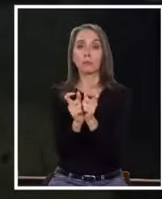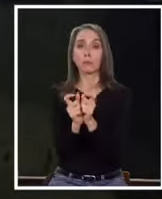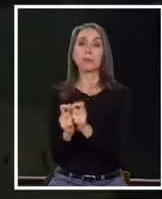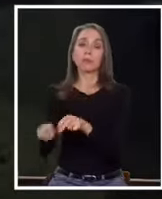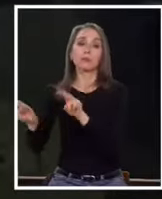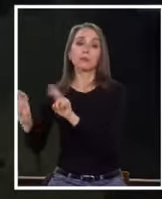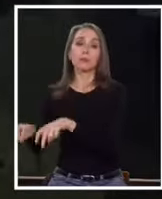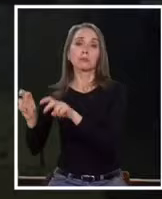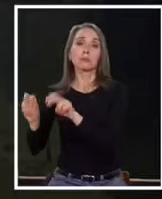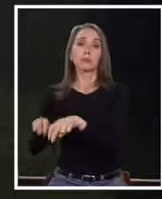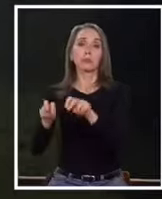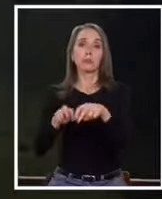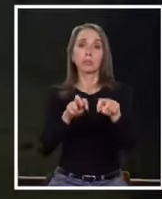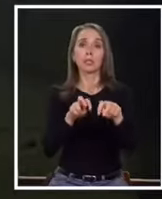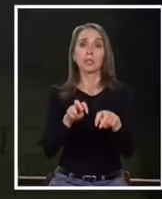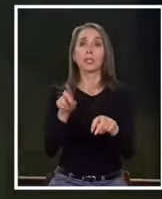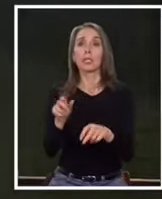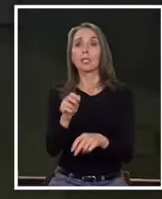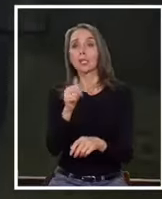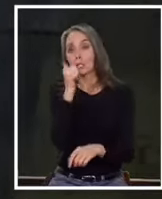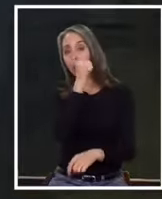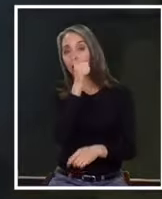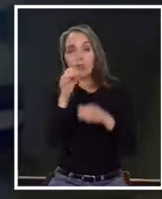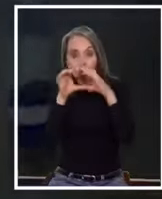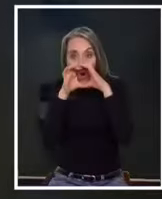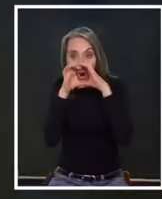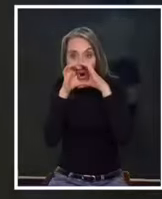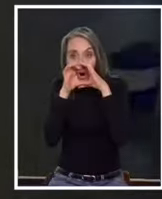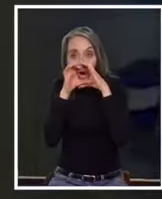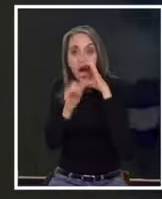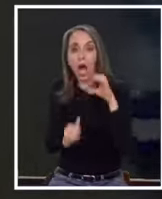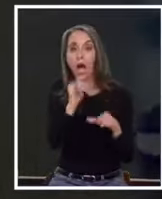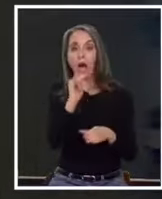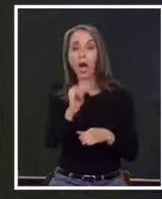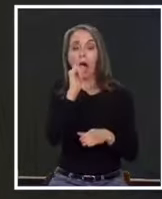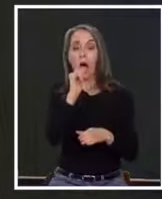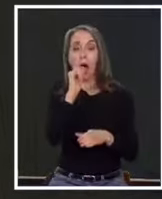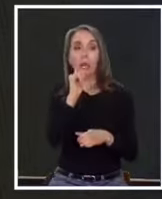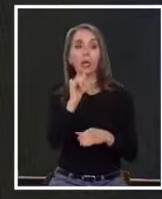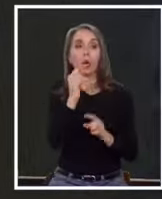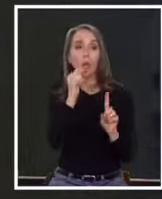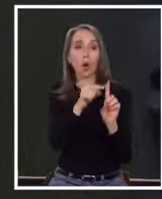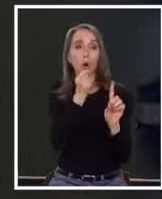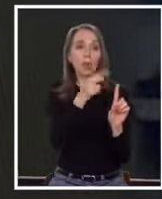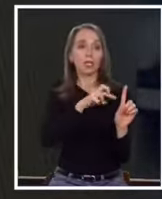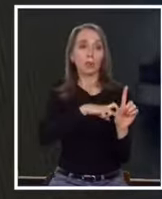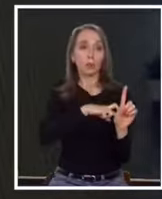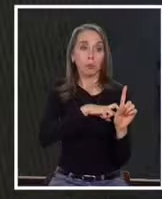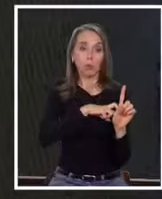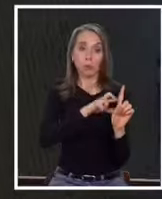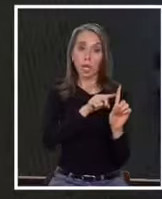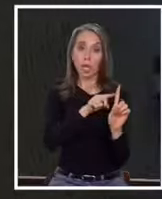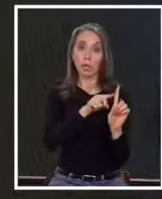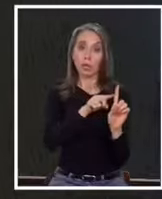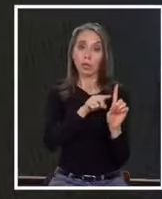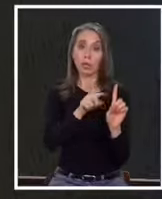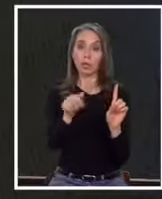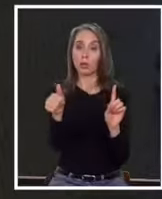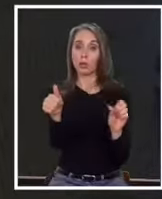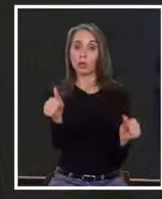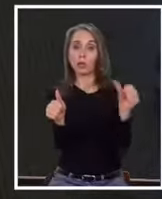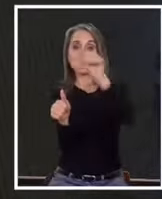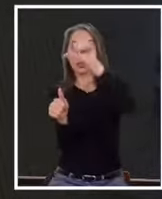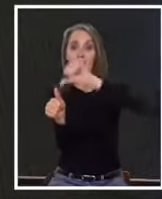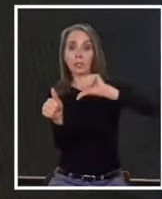seguir caminando. Comienzan a ingerir droga y consumo de alcohol. El imputado procede a rociar